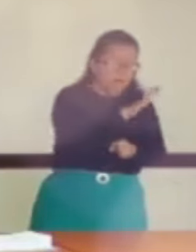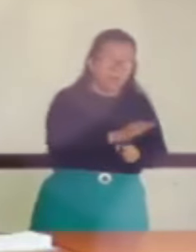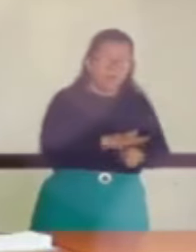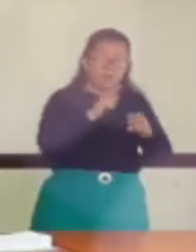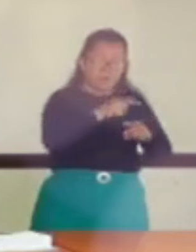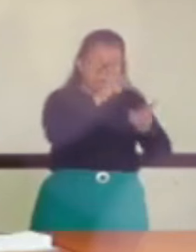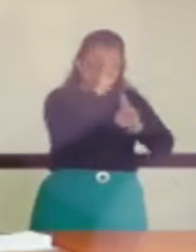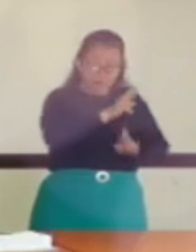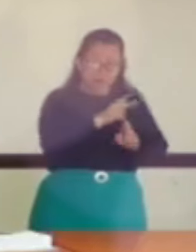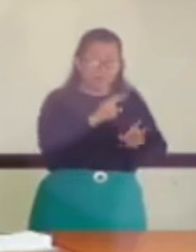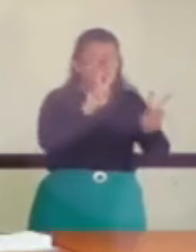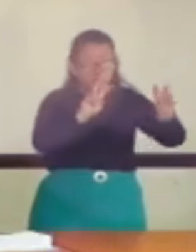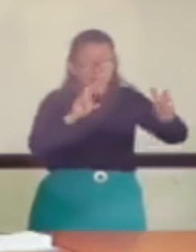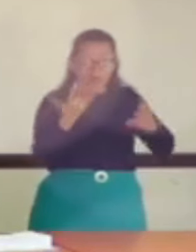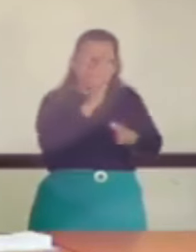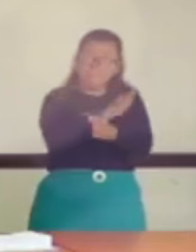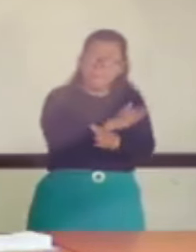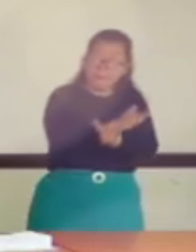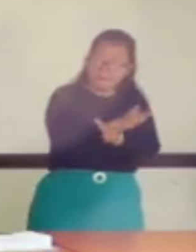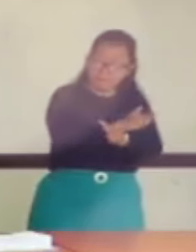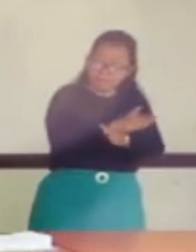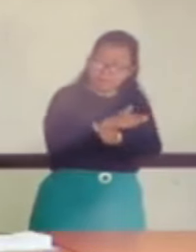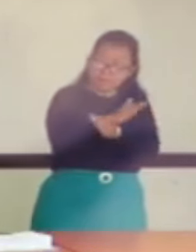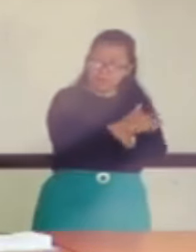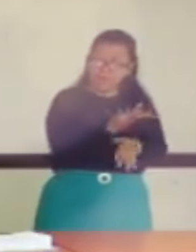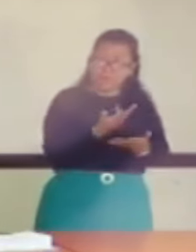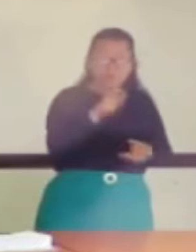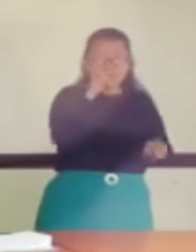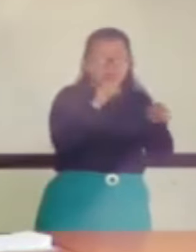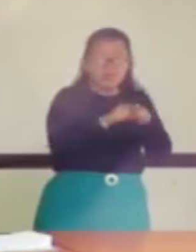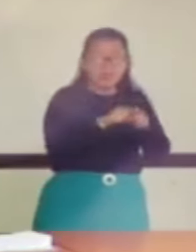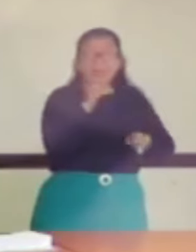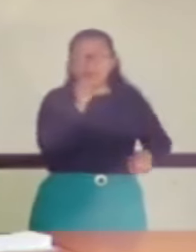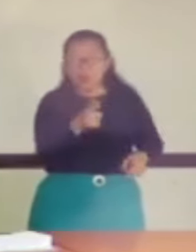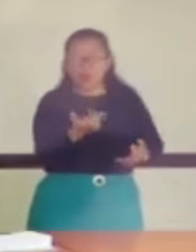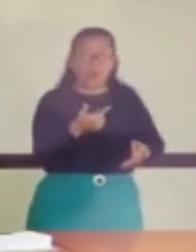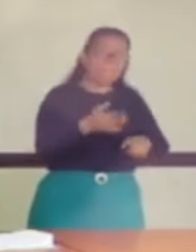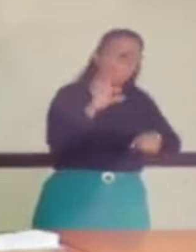de prevención. Aquí, además de la denuncia y además de las capturas, se están